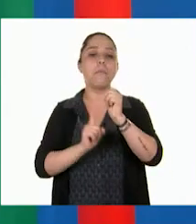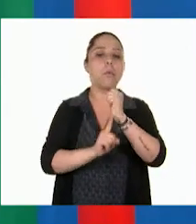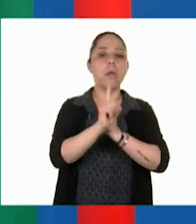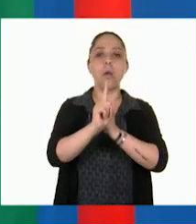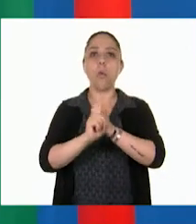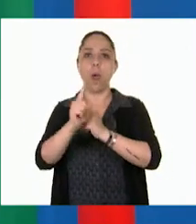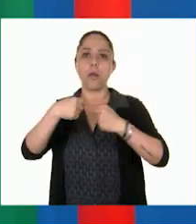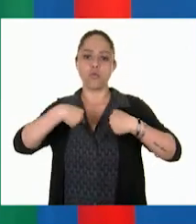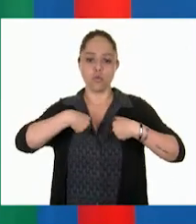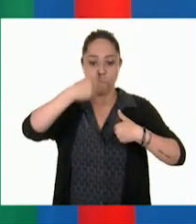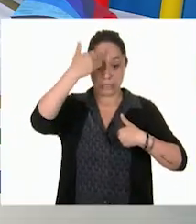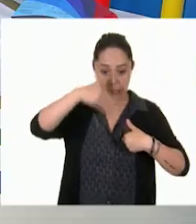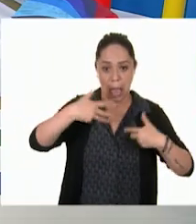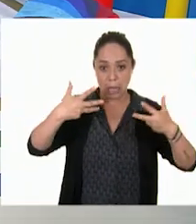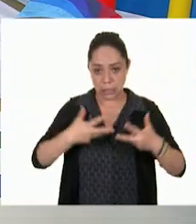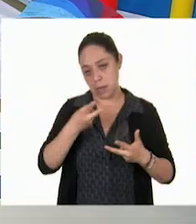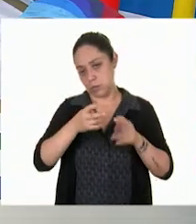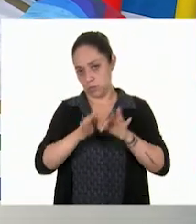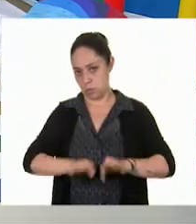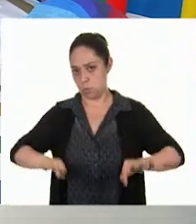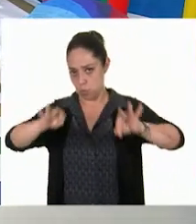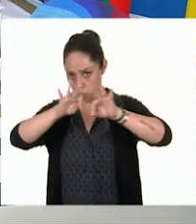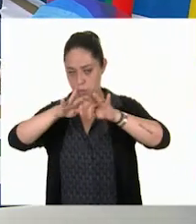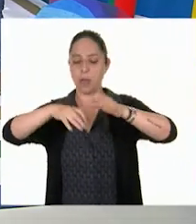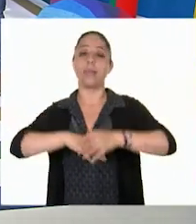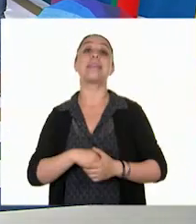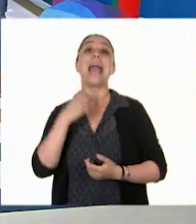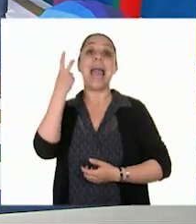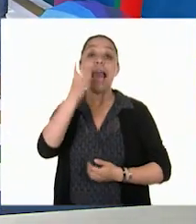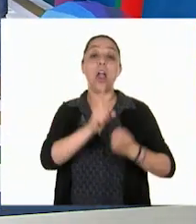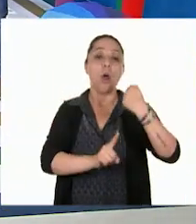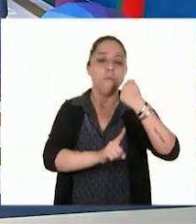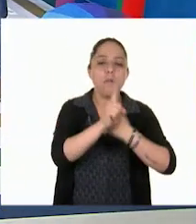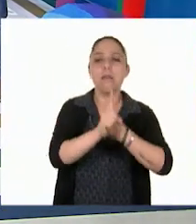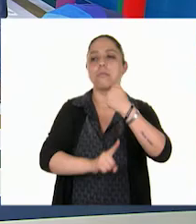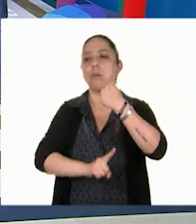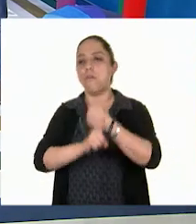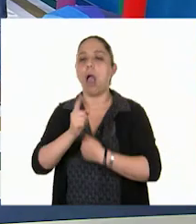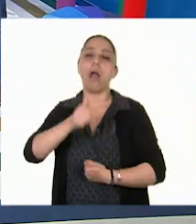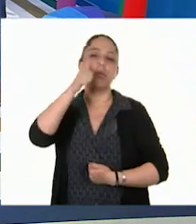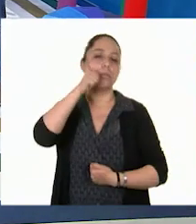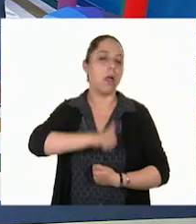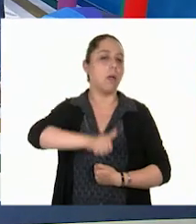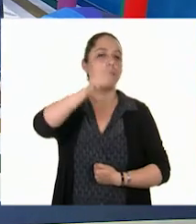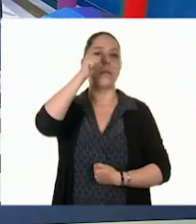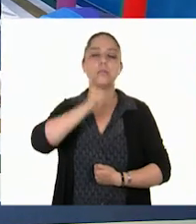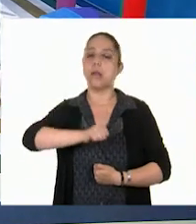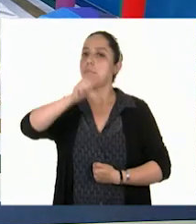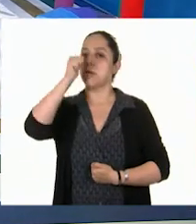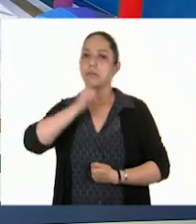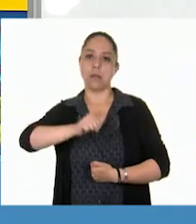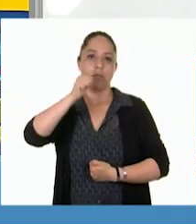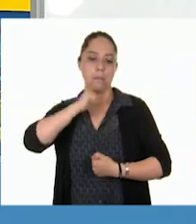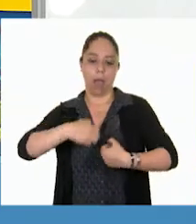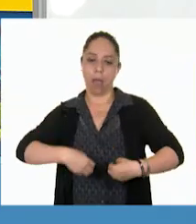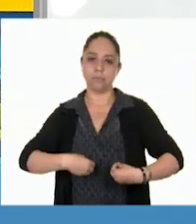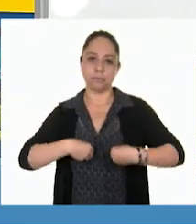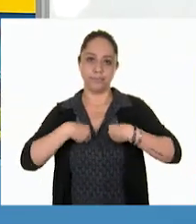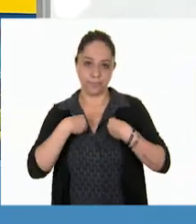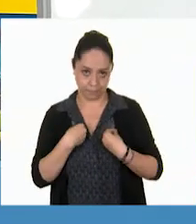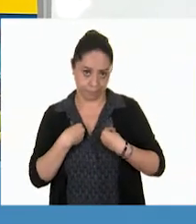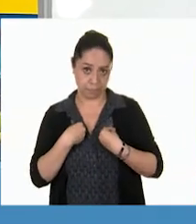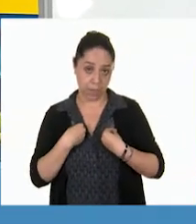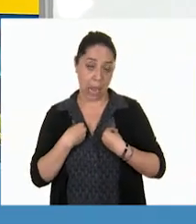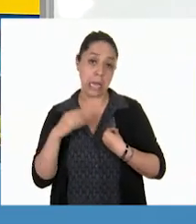gustó? Claro, los conflictos estarán siempre presentes en nuestra vida cotidiana. Y no se trata